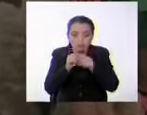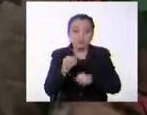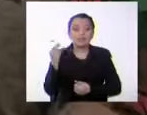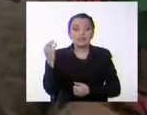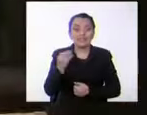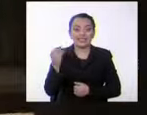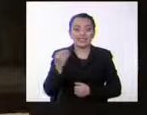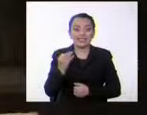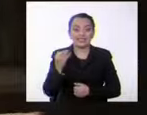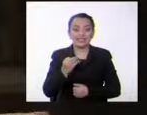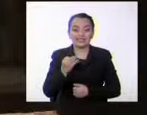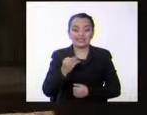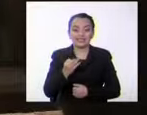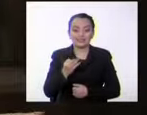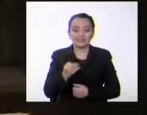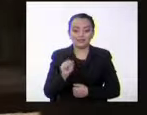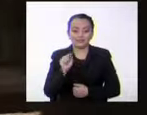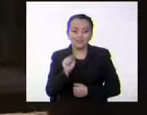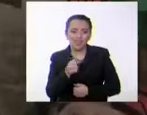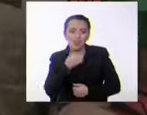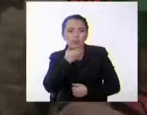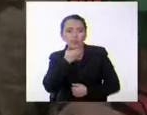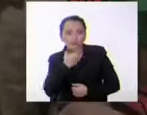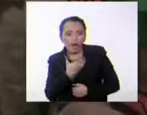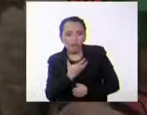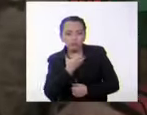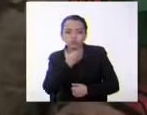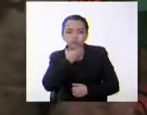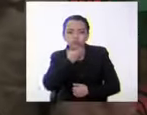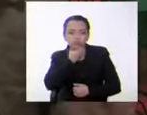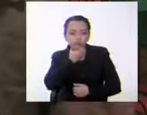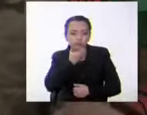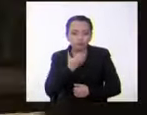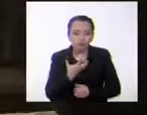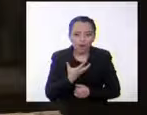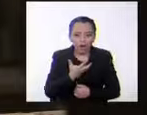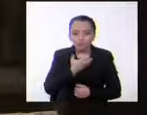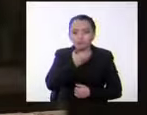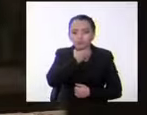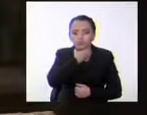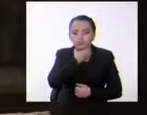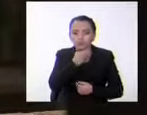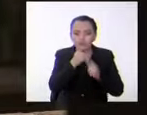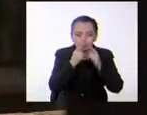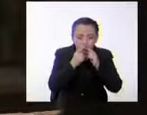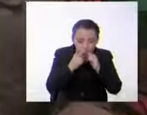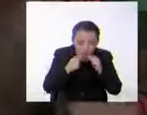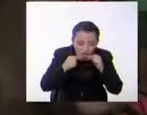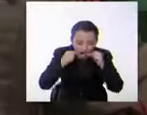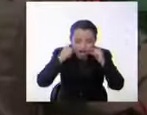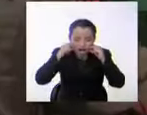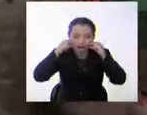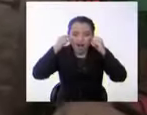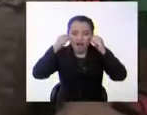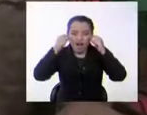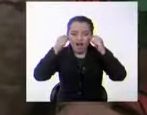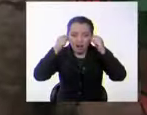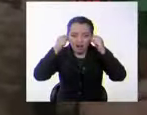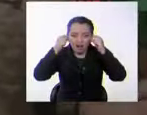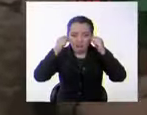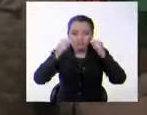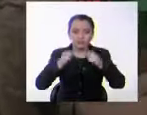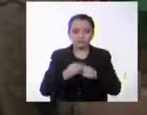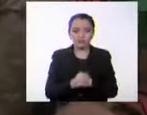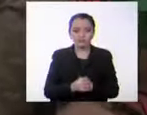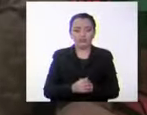con cuernos y la boca tan grande como la mitad de su cuerpo? Sí. Es